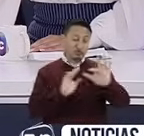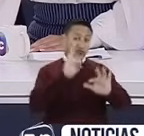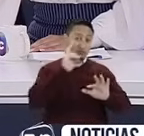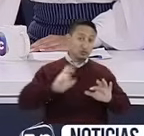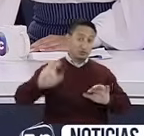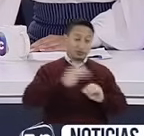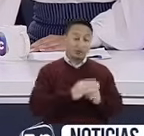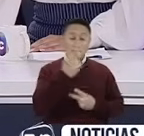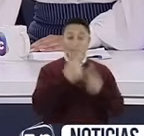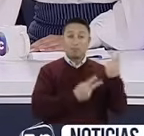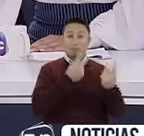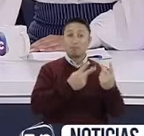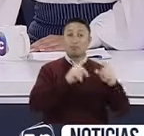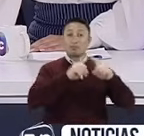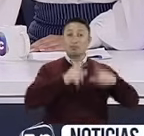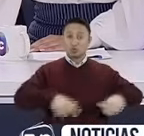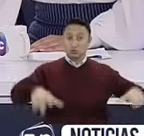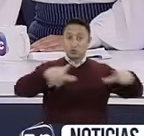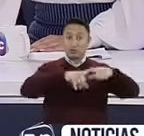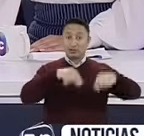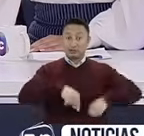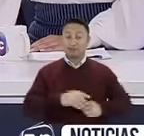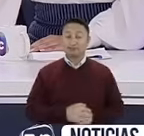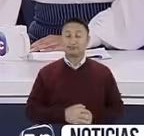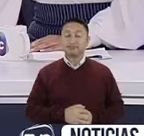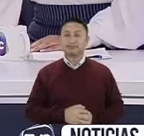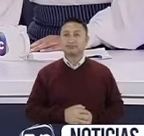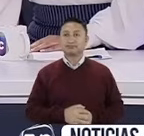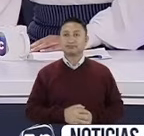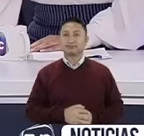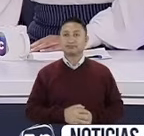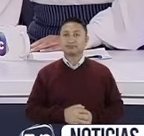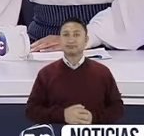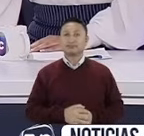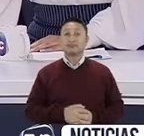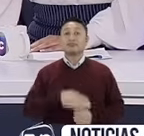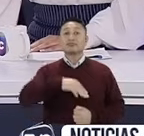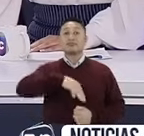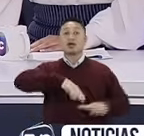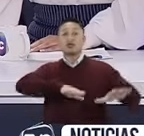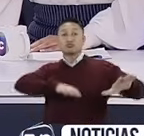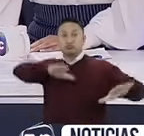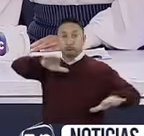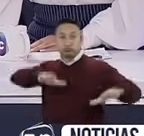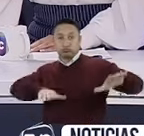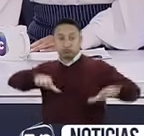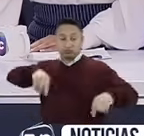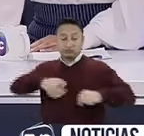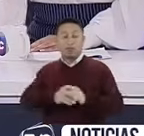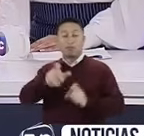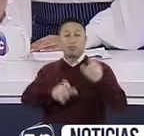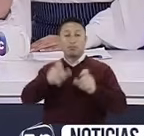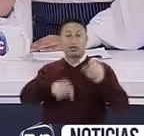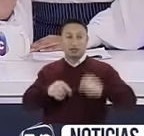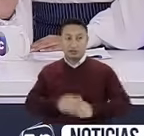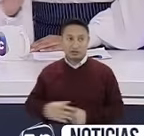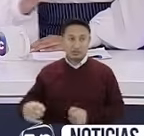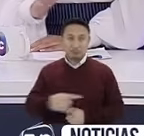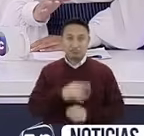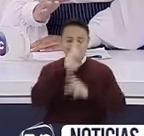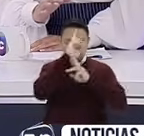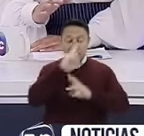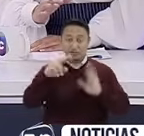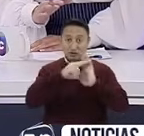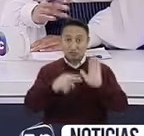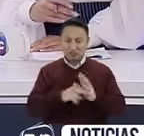los diferentes balnearios de la península. La comuna de Montañita fue el escenario de personas que no respetaron las restricciones